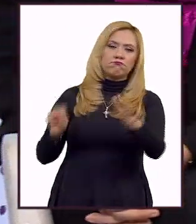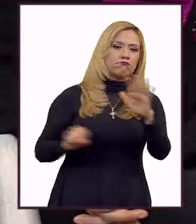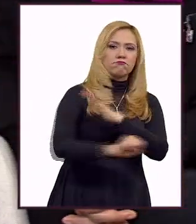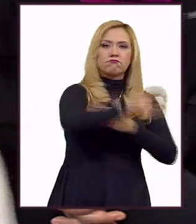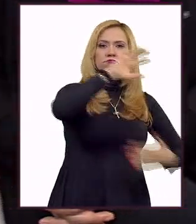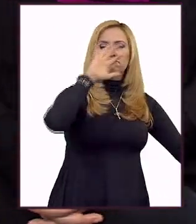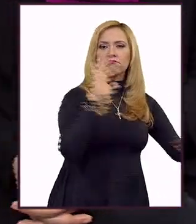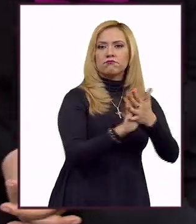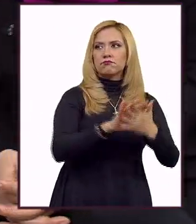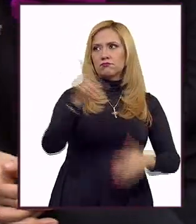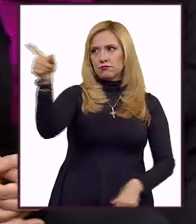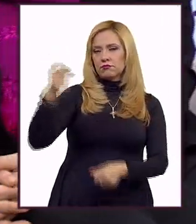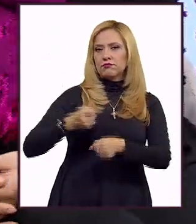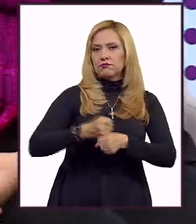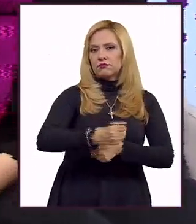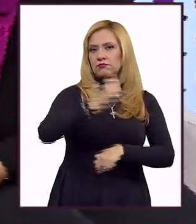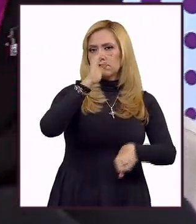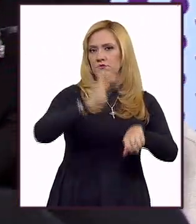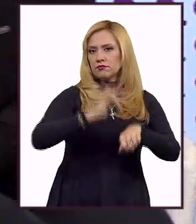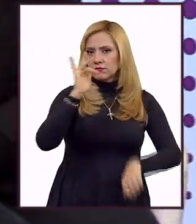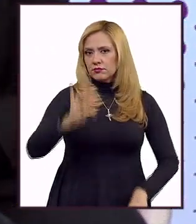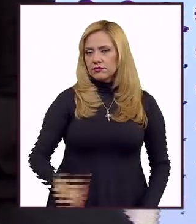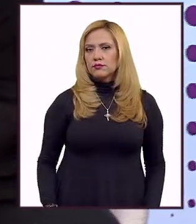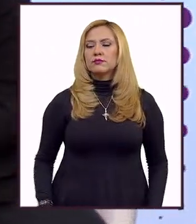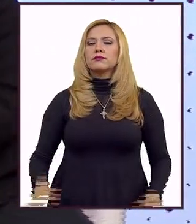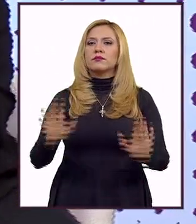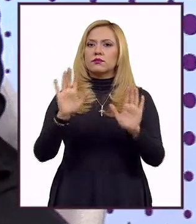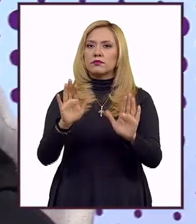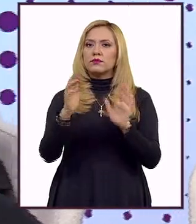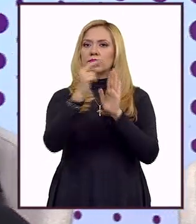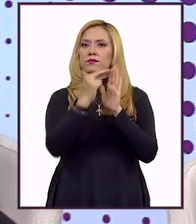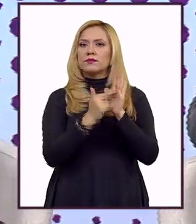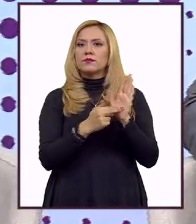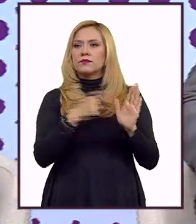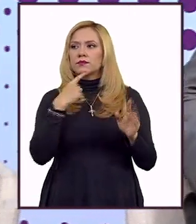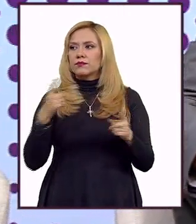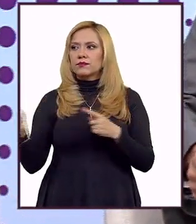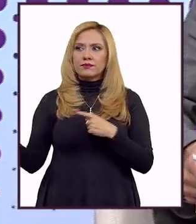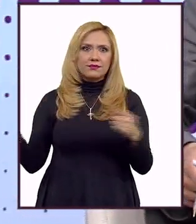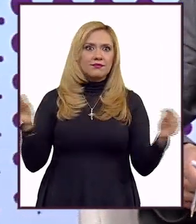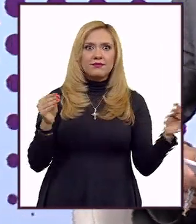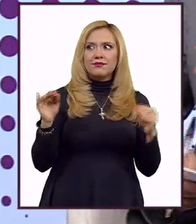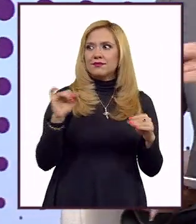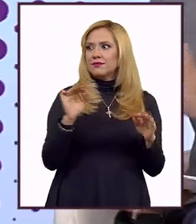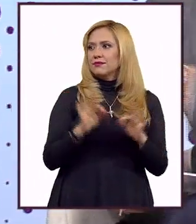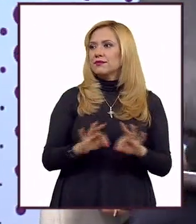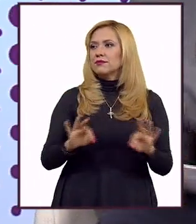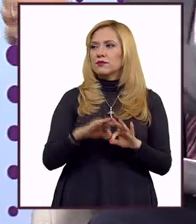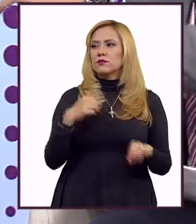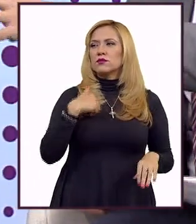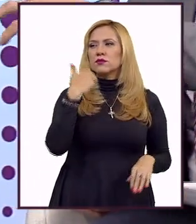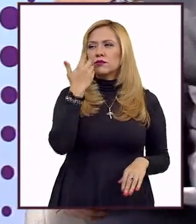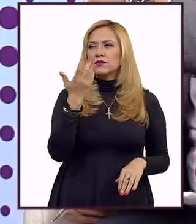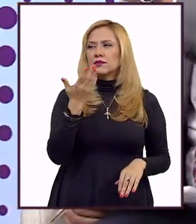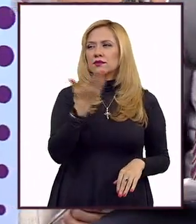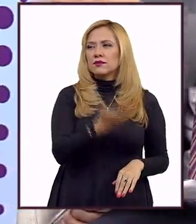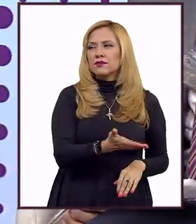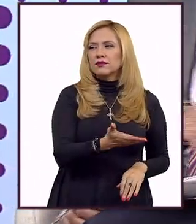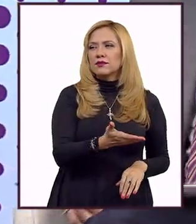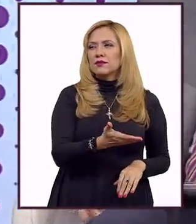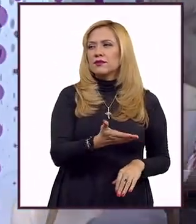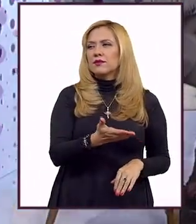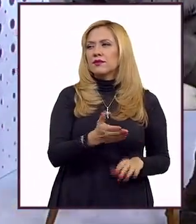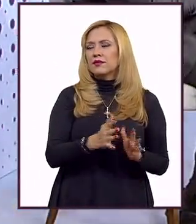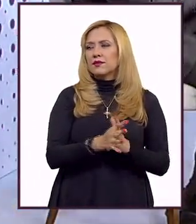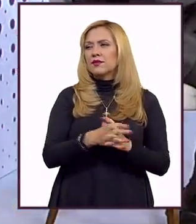a un juicio de esta naturaleza. Y sobre el protocolo, complementando eso del debate que me parece importante. Juan Carlos, perdón, te pediría con esta idea que también...